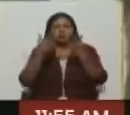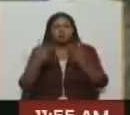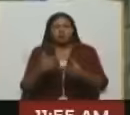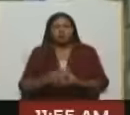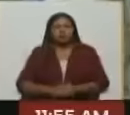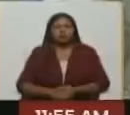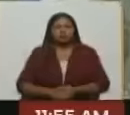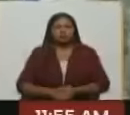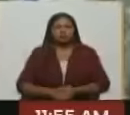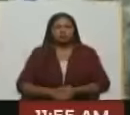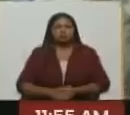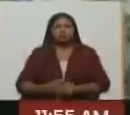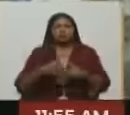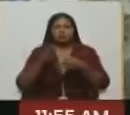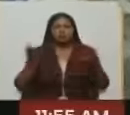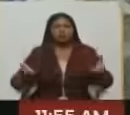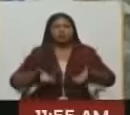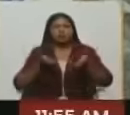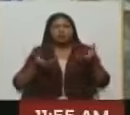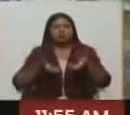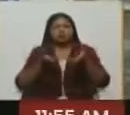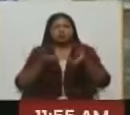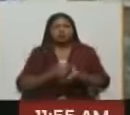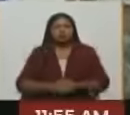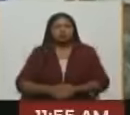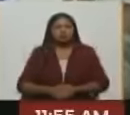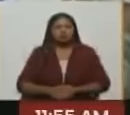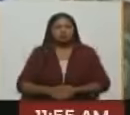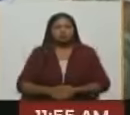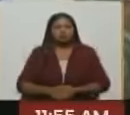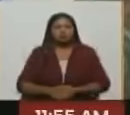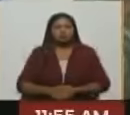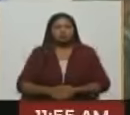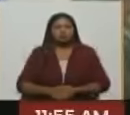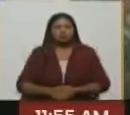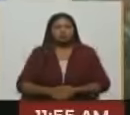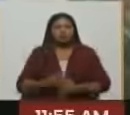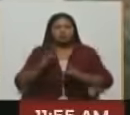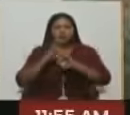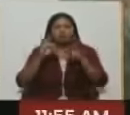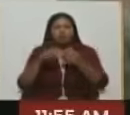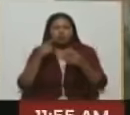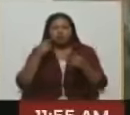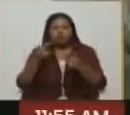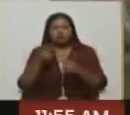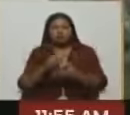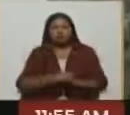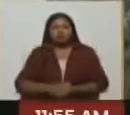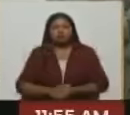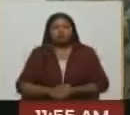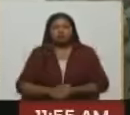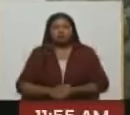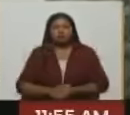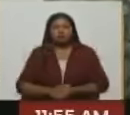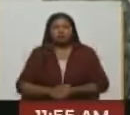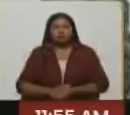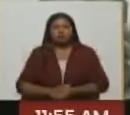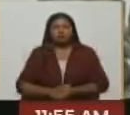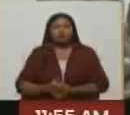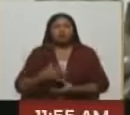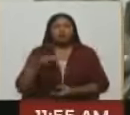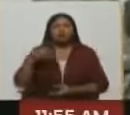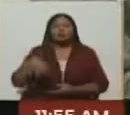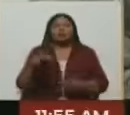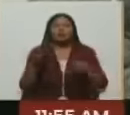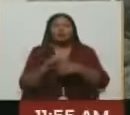a intentos de quemarlas, etcétera, para ellos luego cantar de que fue el Estado, el gobierno,